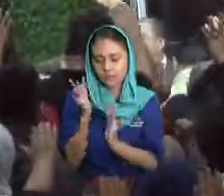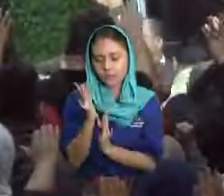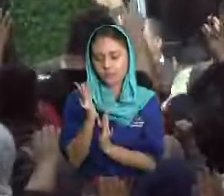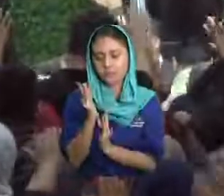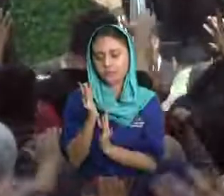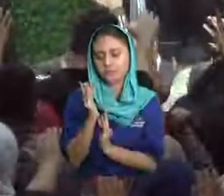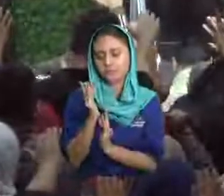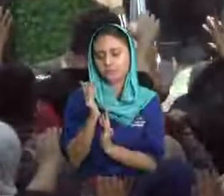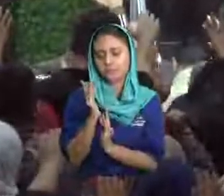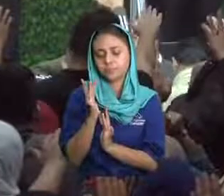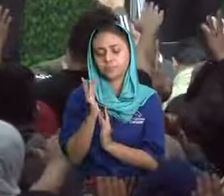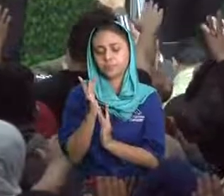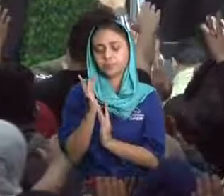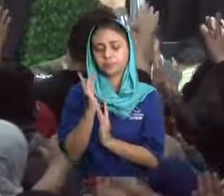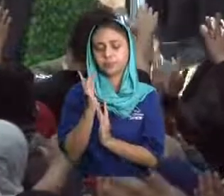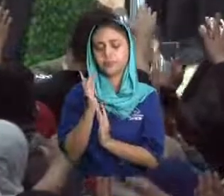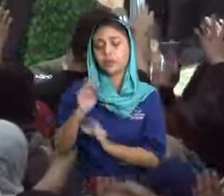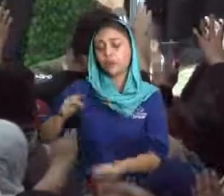delante de ti.